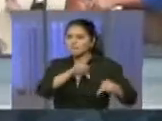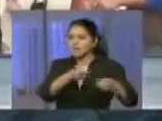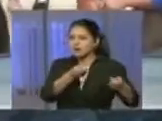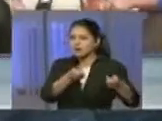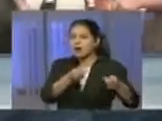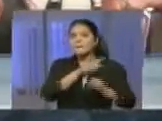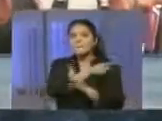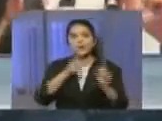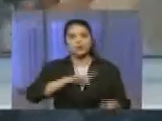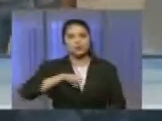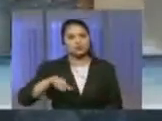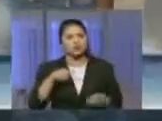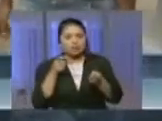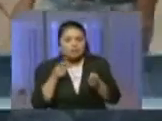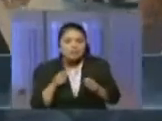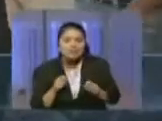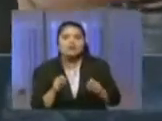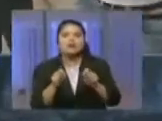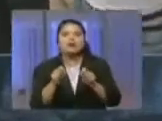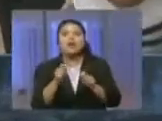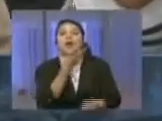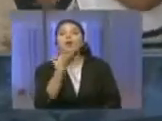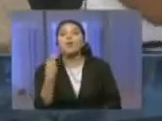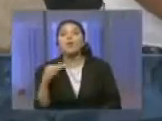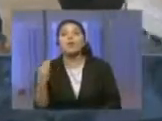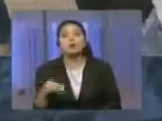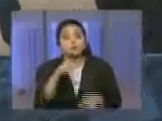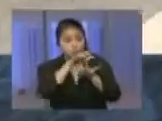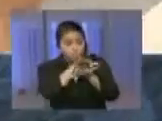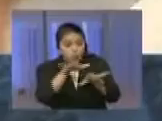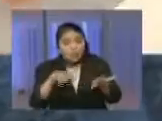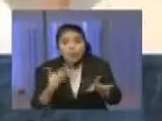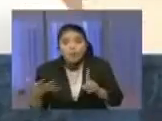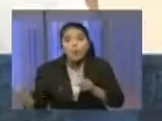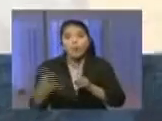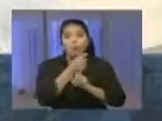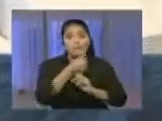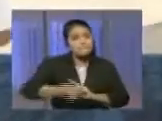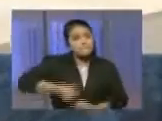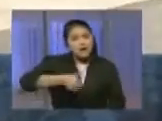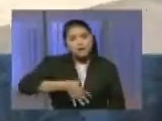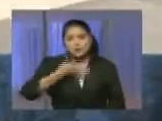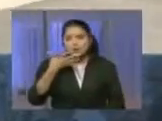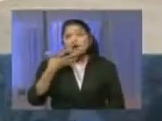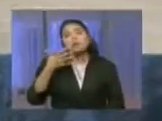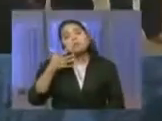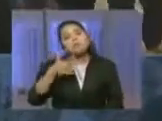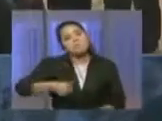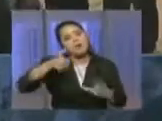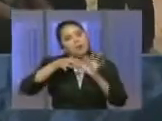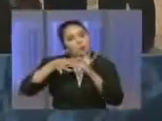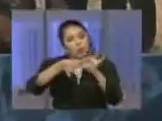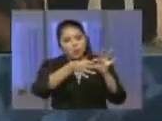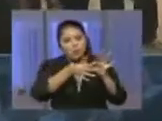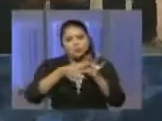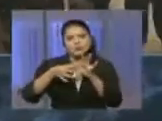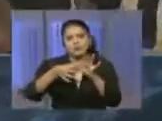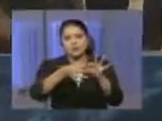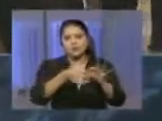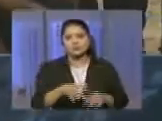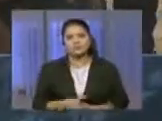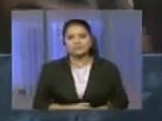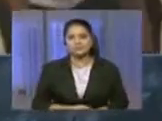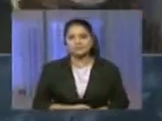tratando de que la juventud nosotros podemos lograr mucho más si estamos más Unidos y si llevamos la